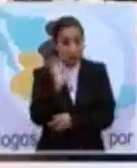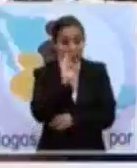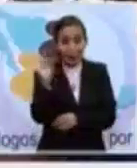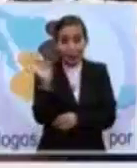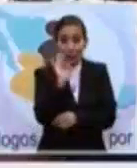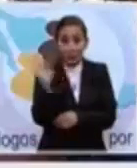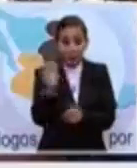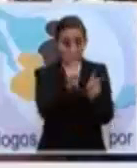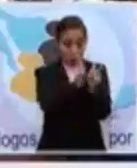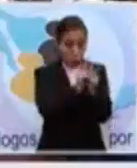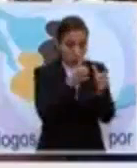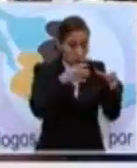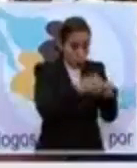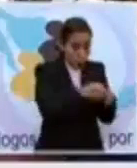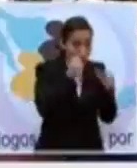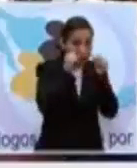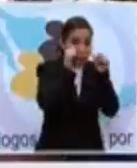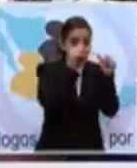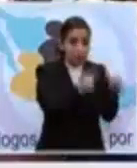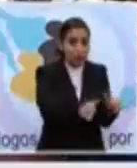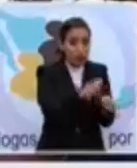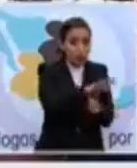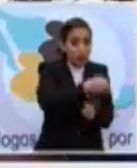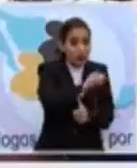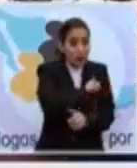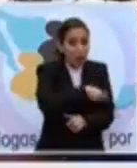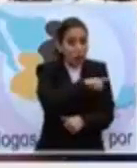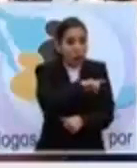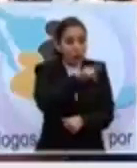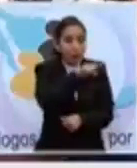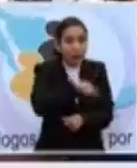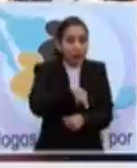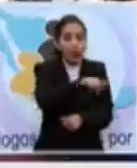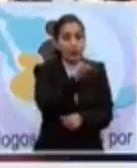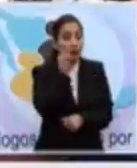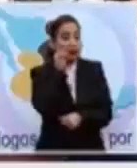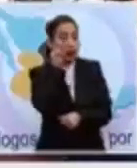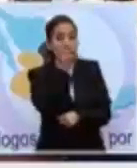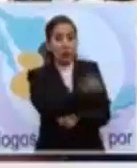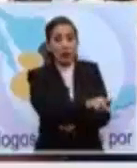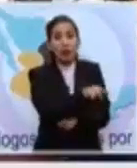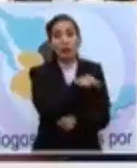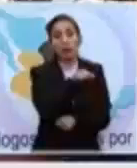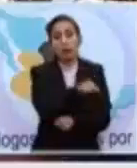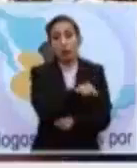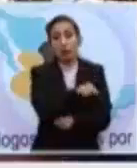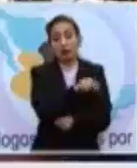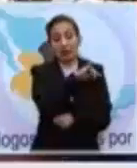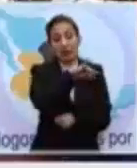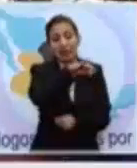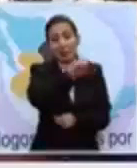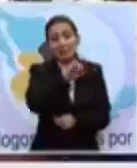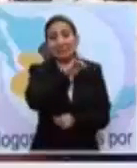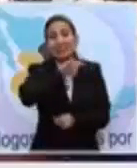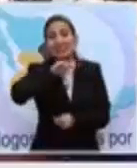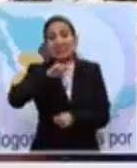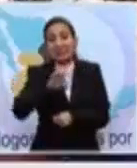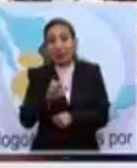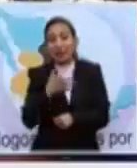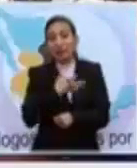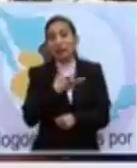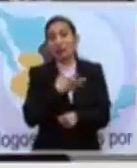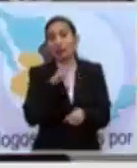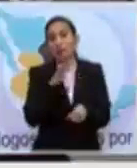más golpeado en la atención médica está en la Secretaría de Salud, eso lo debemos básicamente a que el IMSS y el ISSSTE tienen un aparato